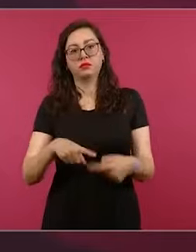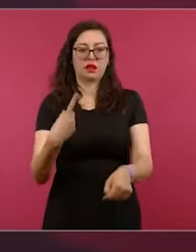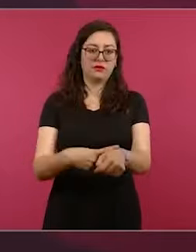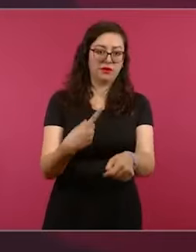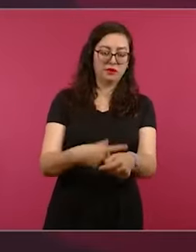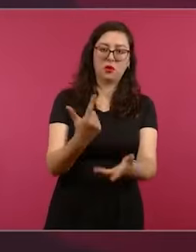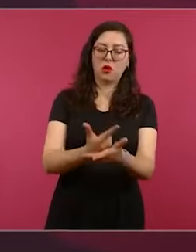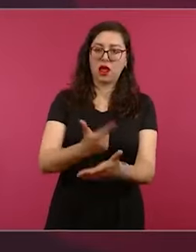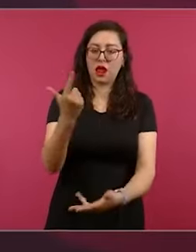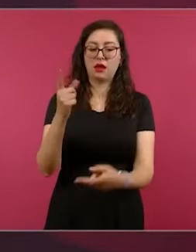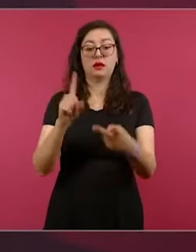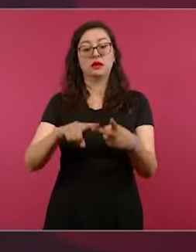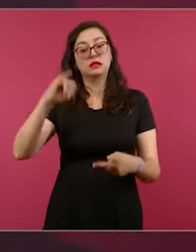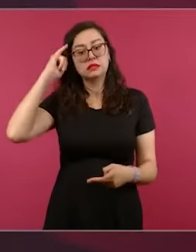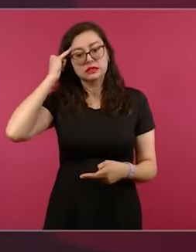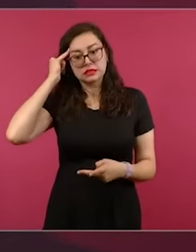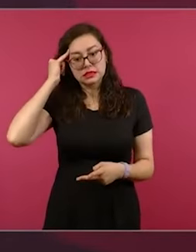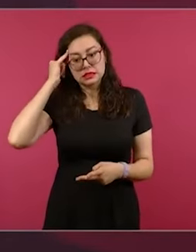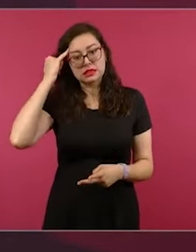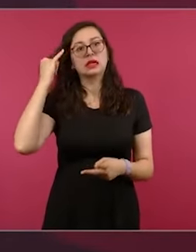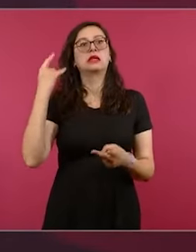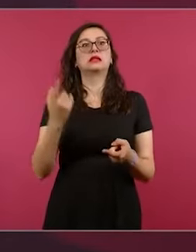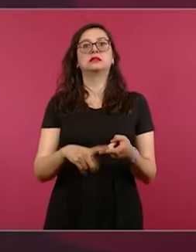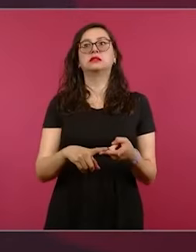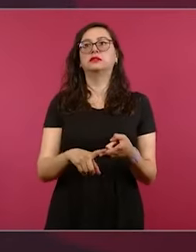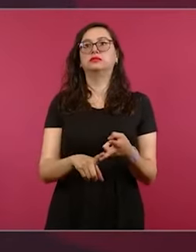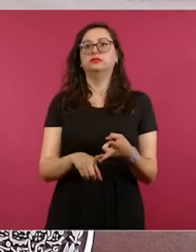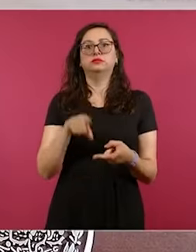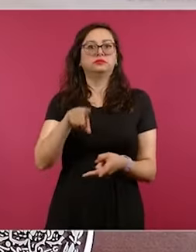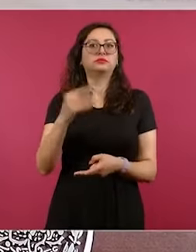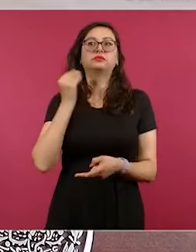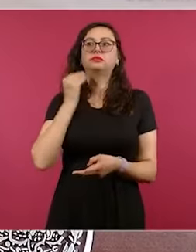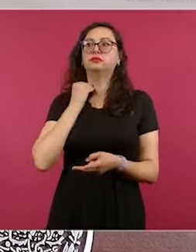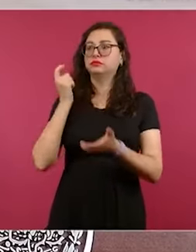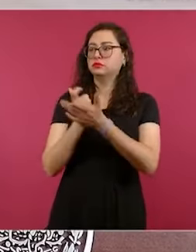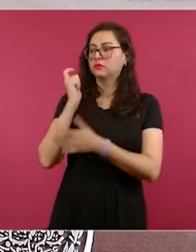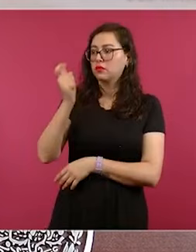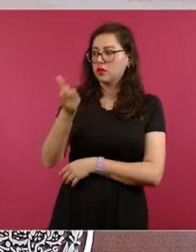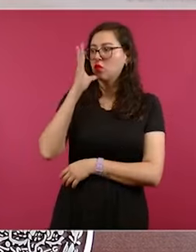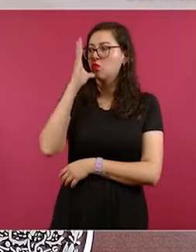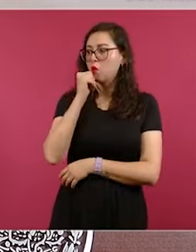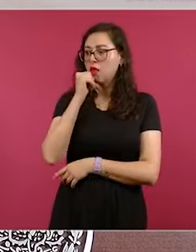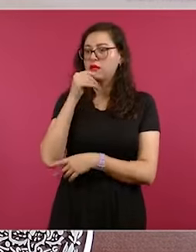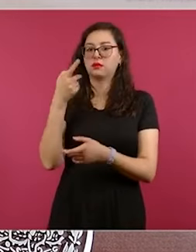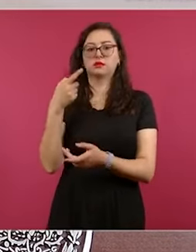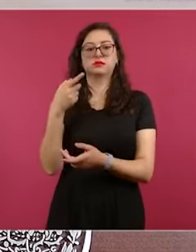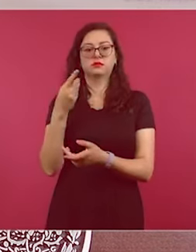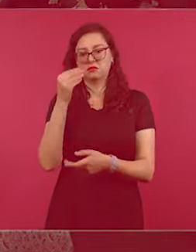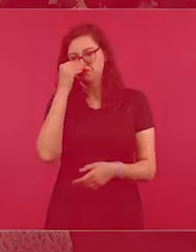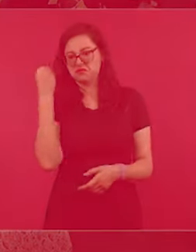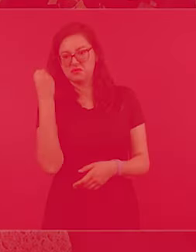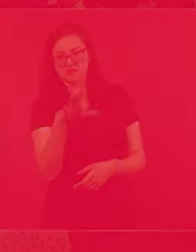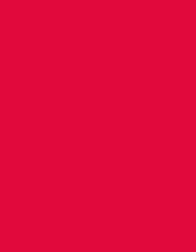y además inocentes, pero queremos avanzar más.